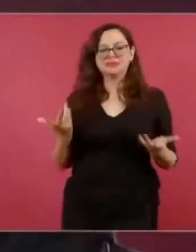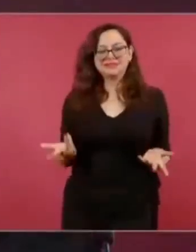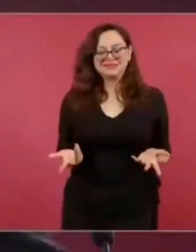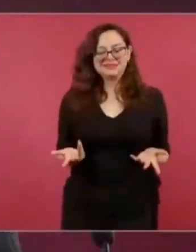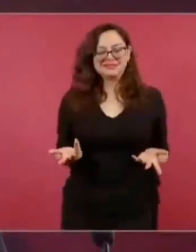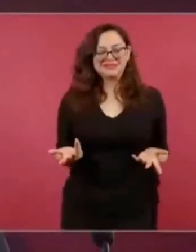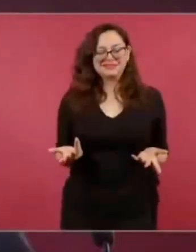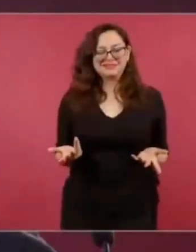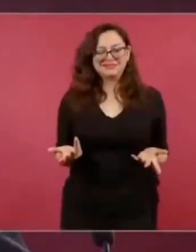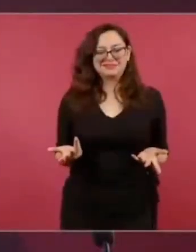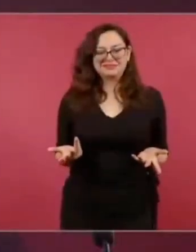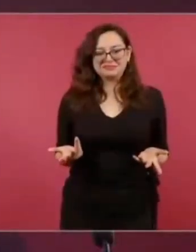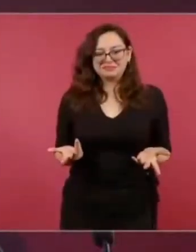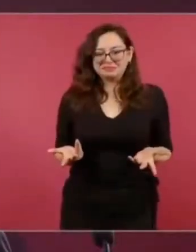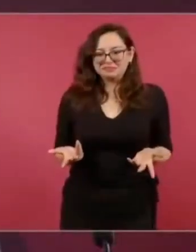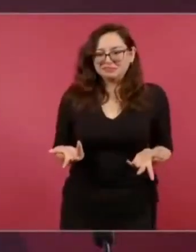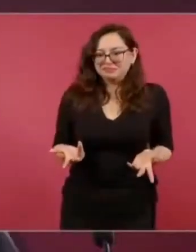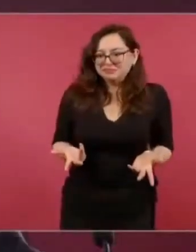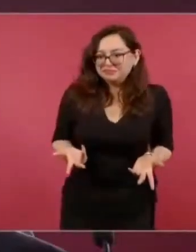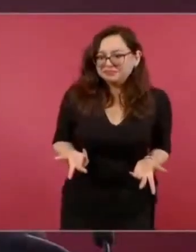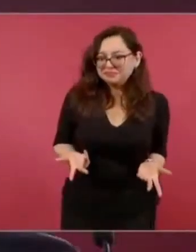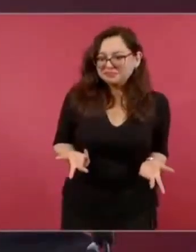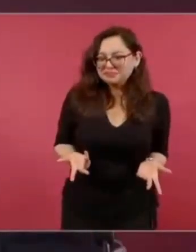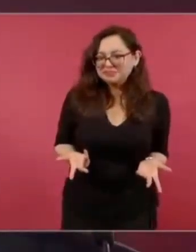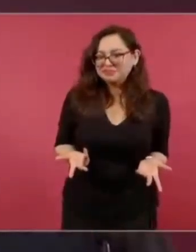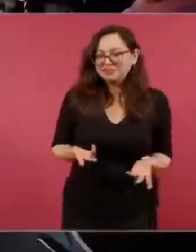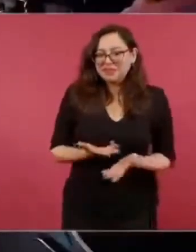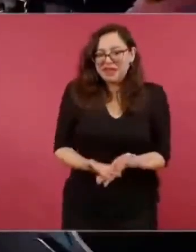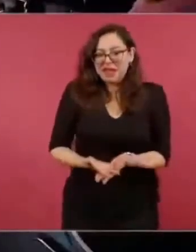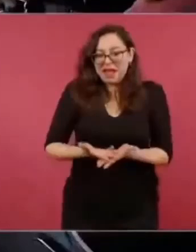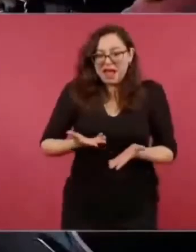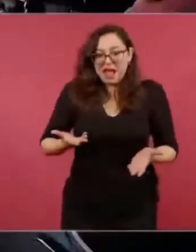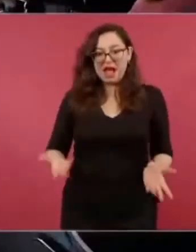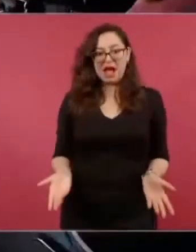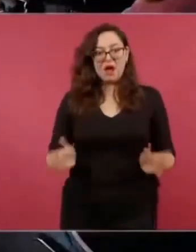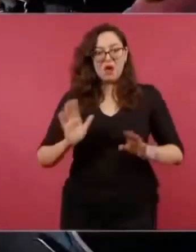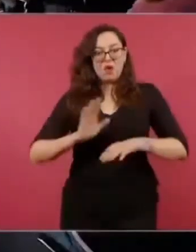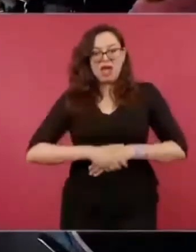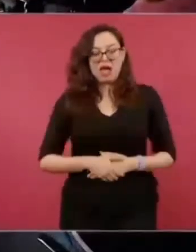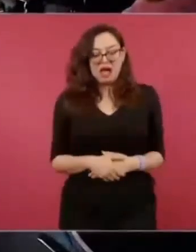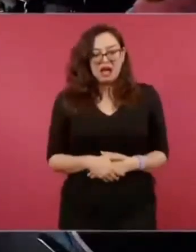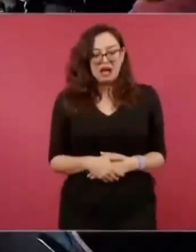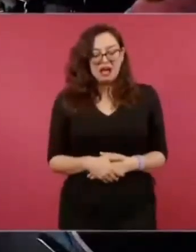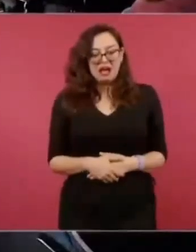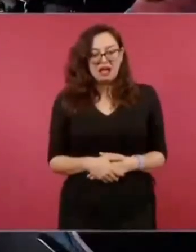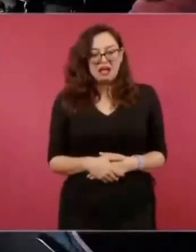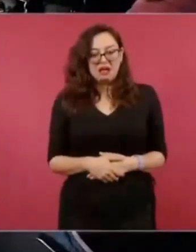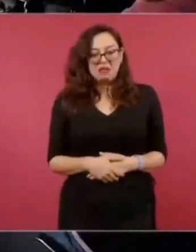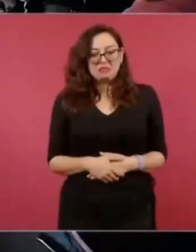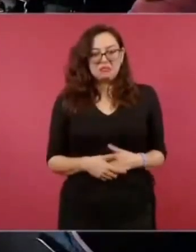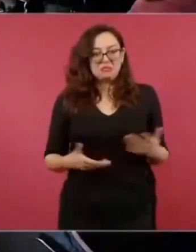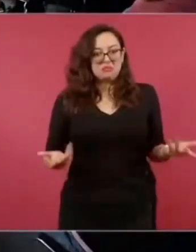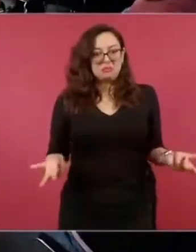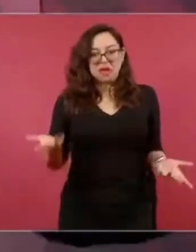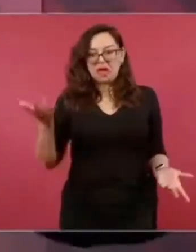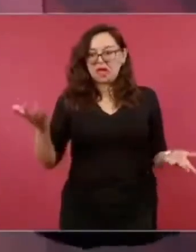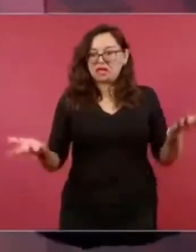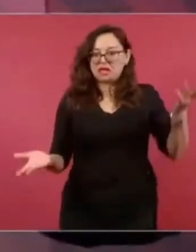Pero ahora ni siquiera eso. Presidente, ya no hay ningún